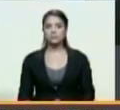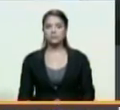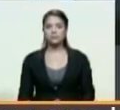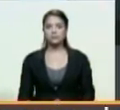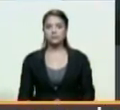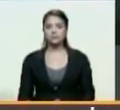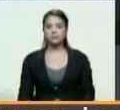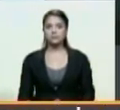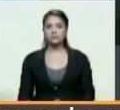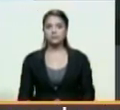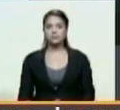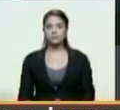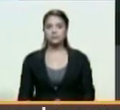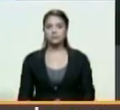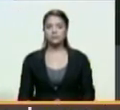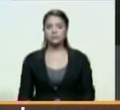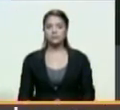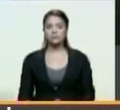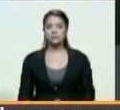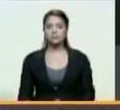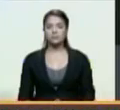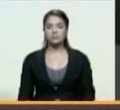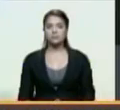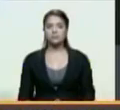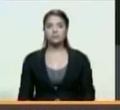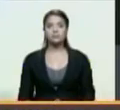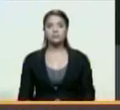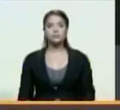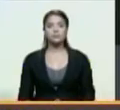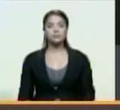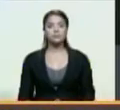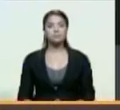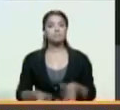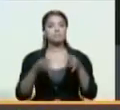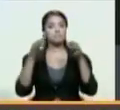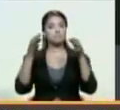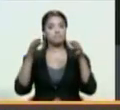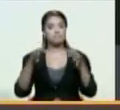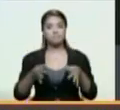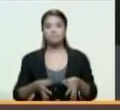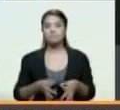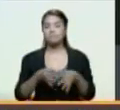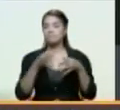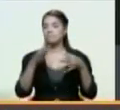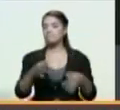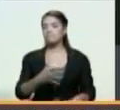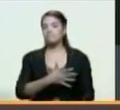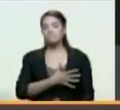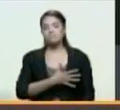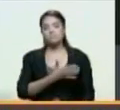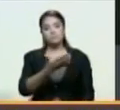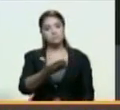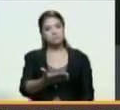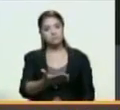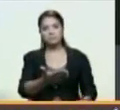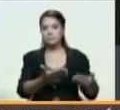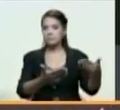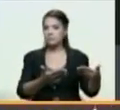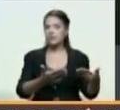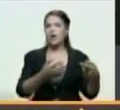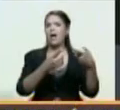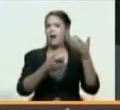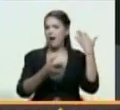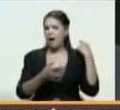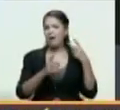He's your president. We have always extended hemos extendido nuestra mano con el presidente